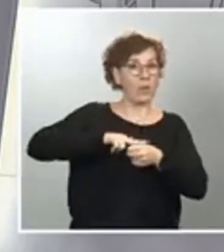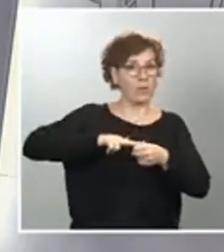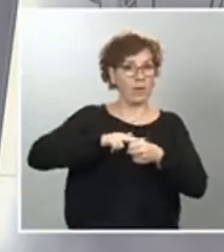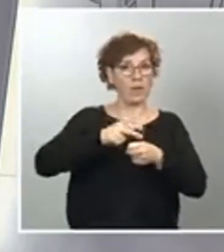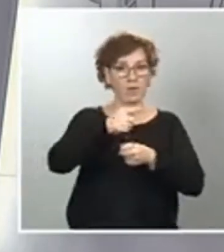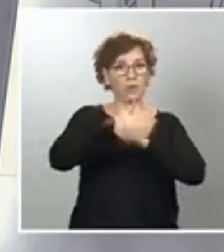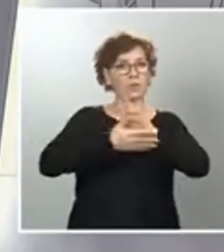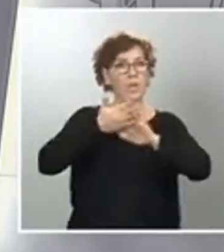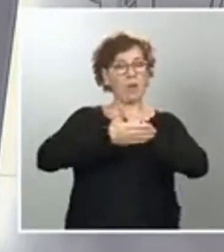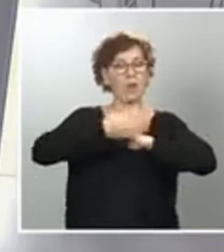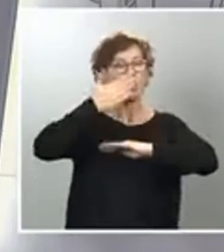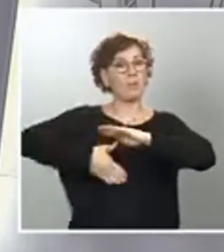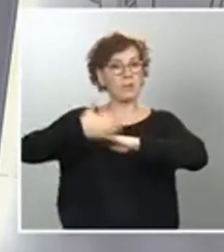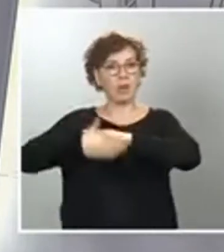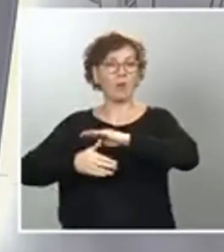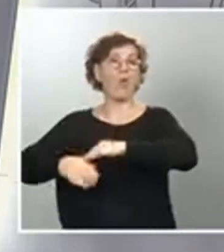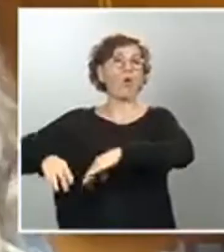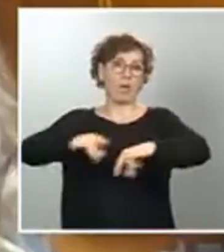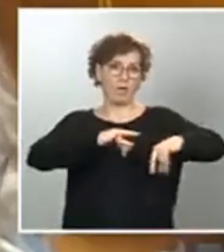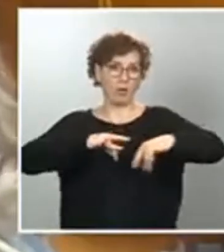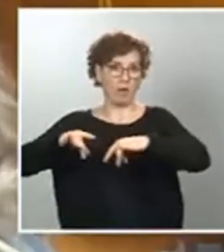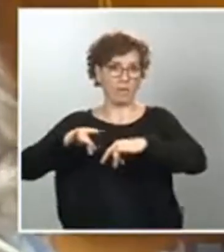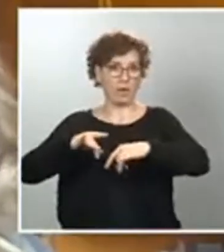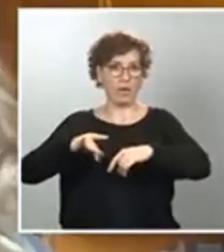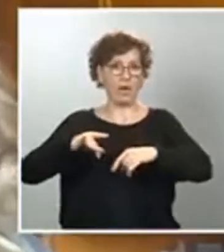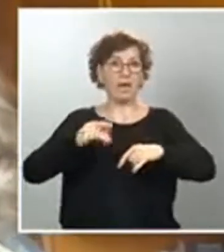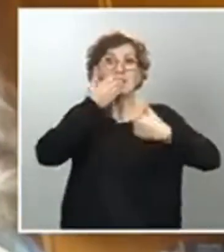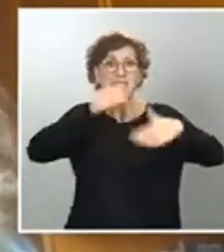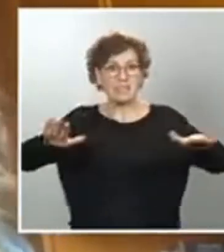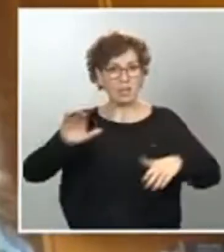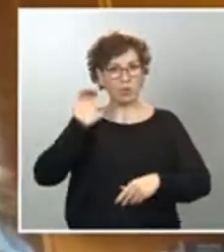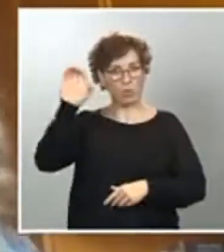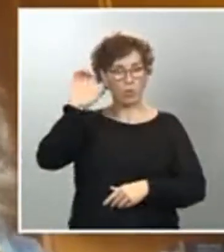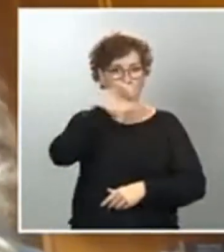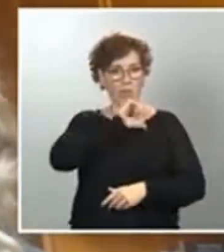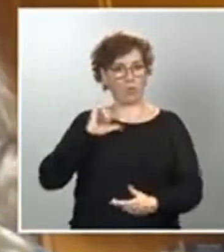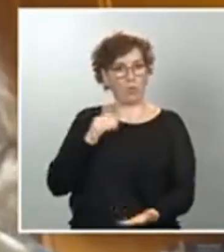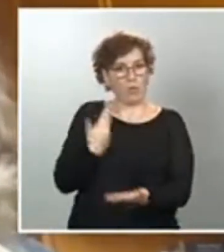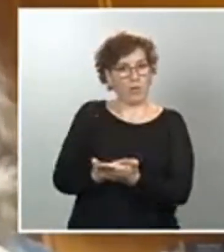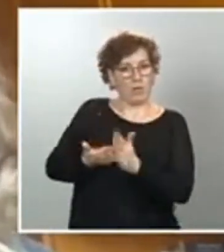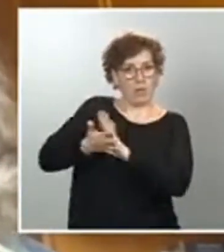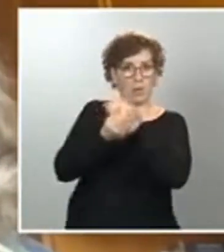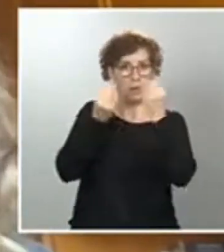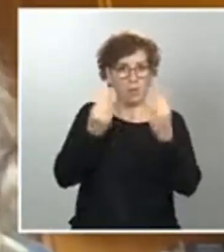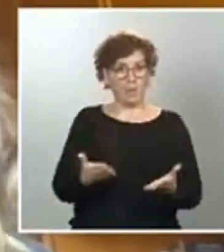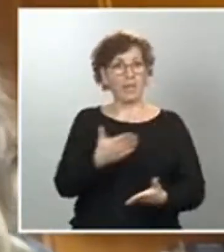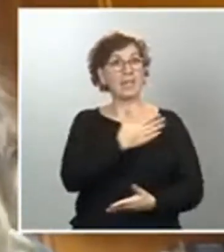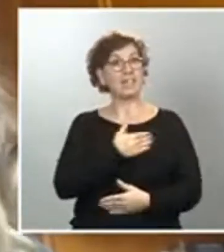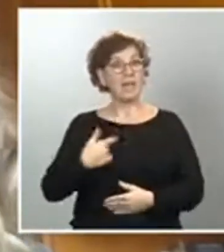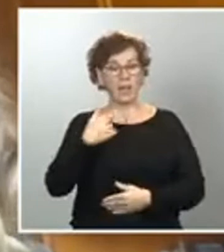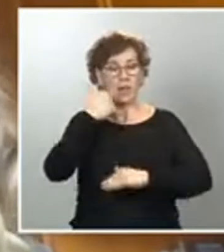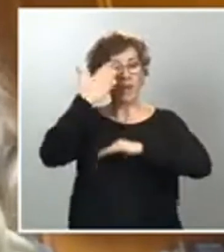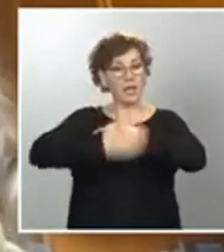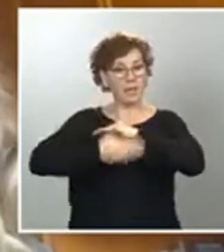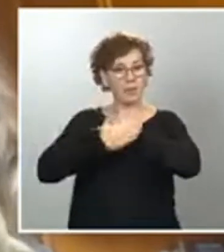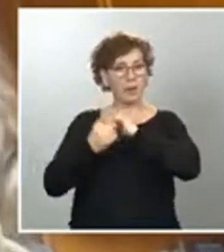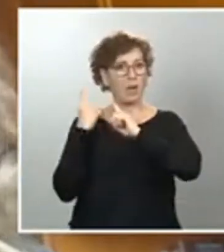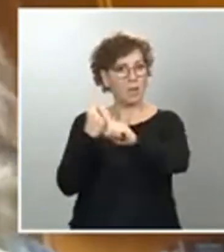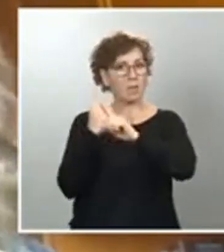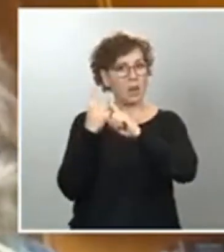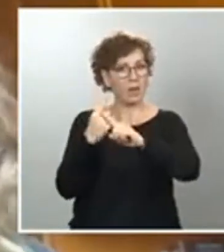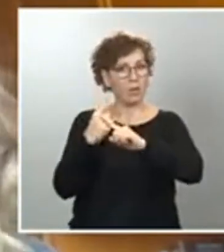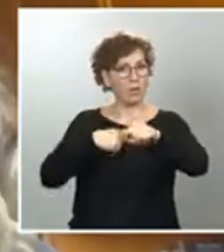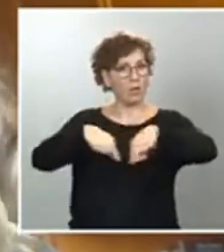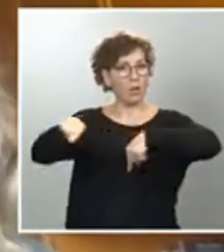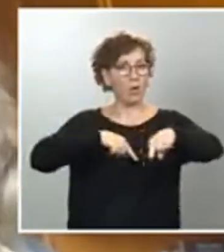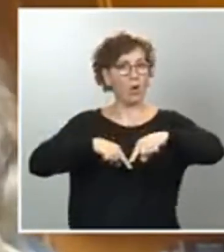geográficas, ha dicho, si lo argumenta bien la comunidad. ¿Eso significa que las restricciones de movimiento se mantienen hasta la fase 3? Es decir, si